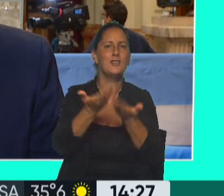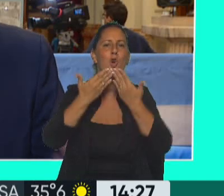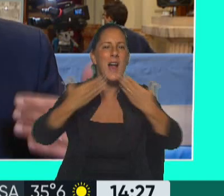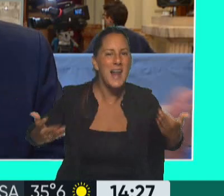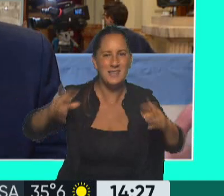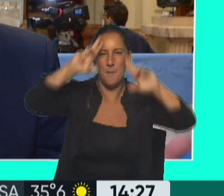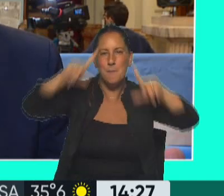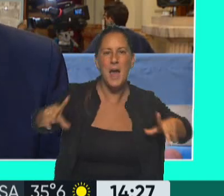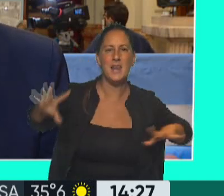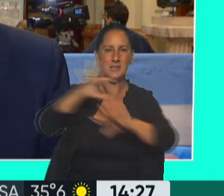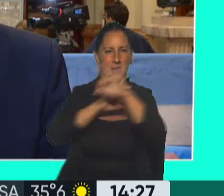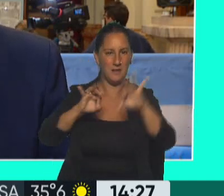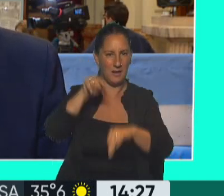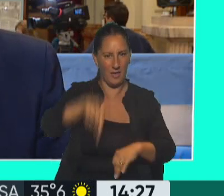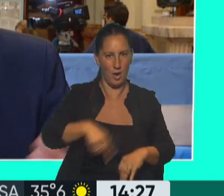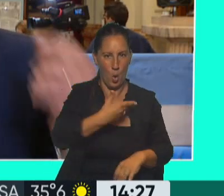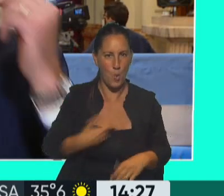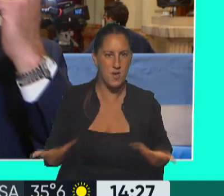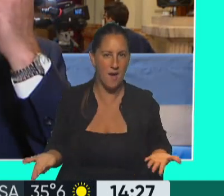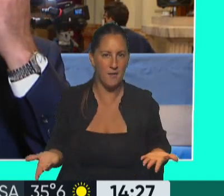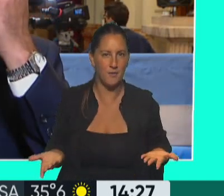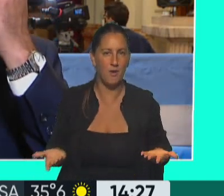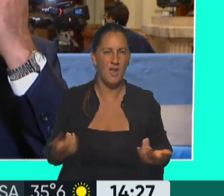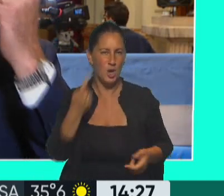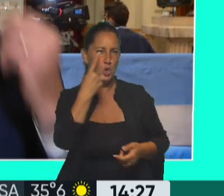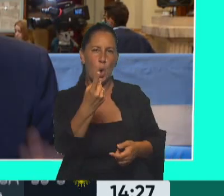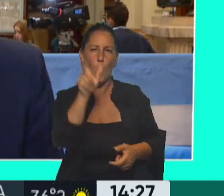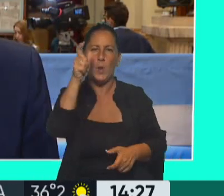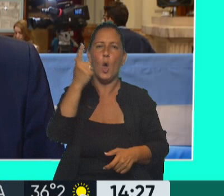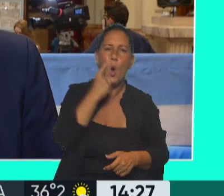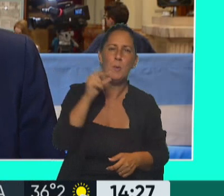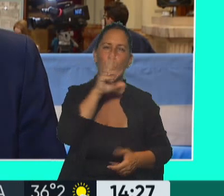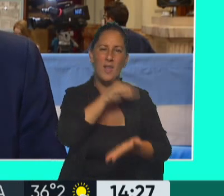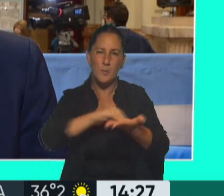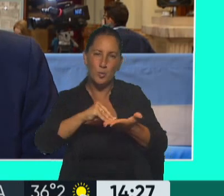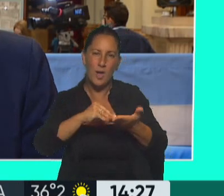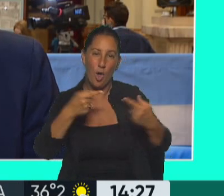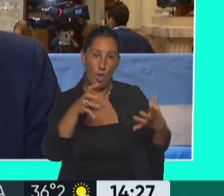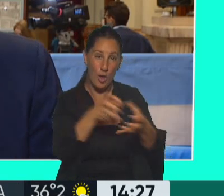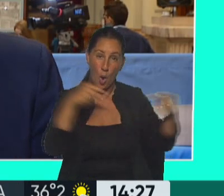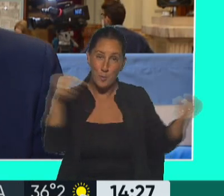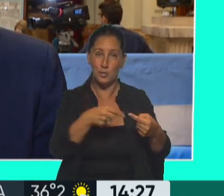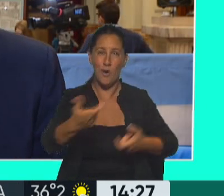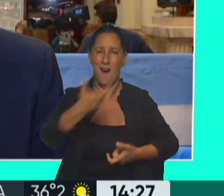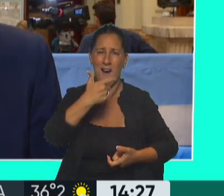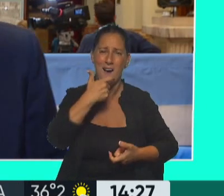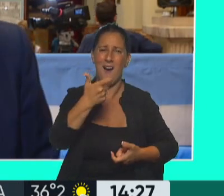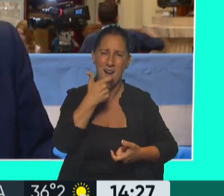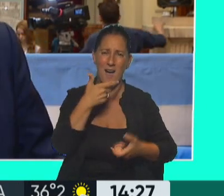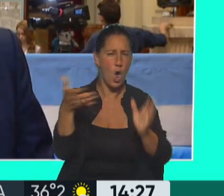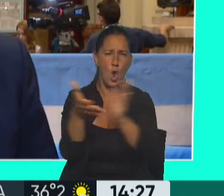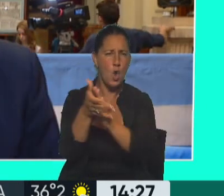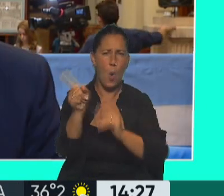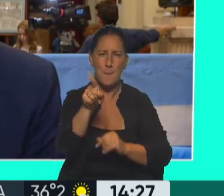un gobierno? Ponele que sea y ver diputadas y diputados de la oposición burlándose de una chica sin querer aplaudirla